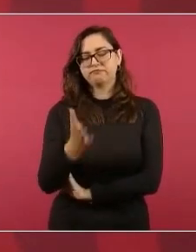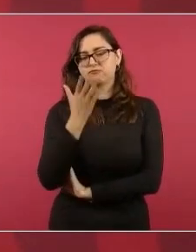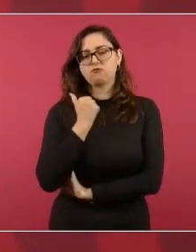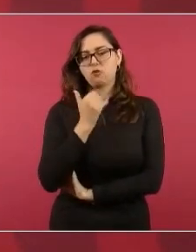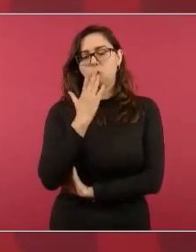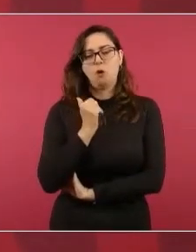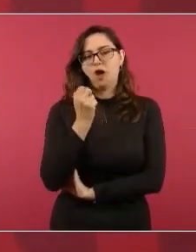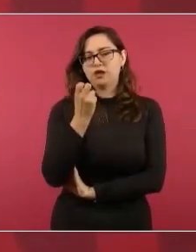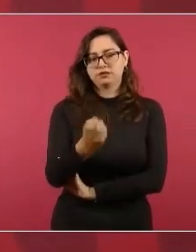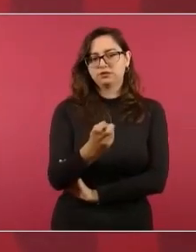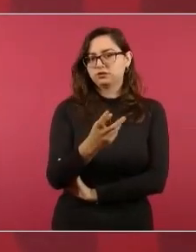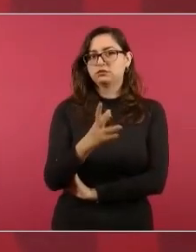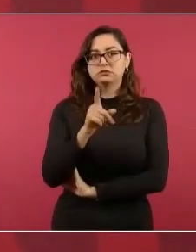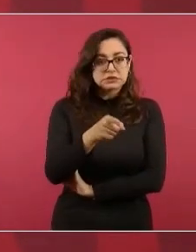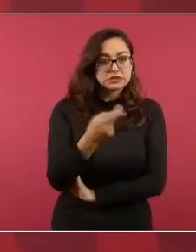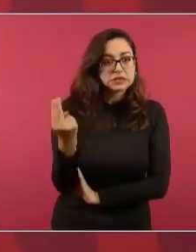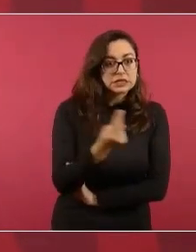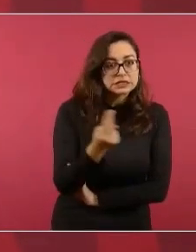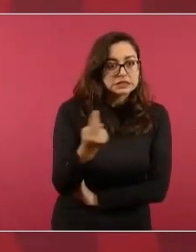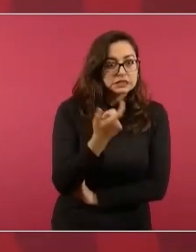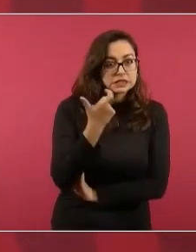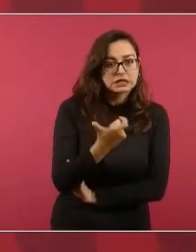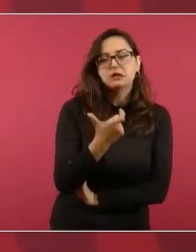eso no pueda